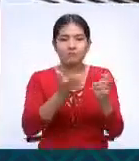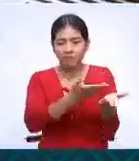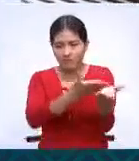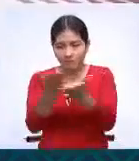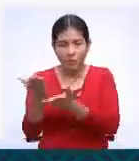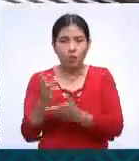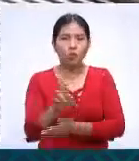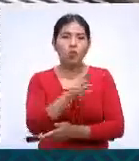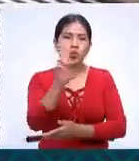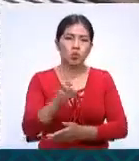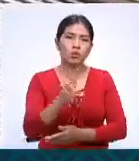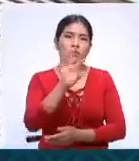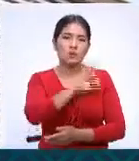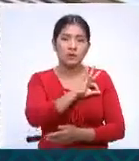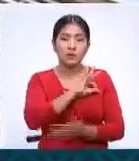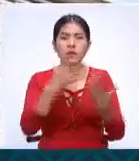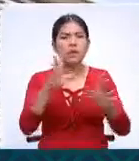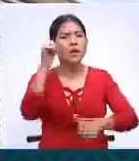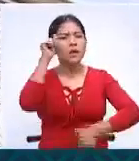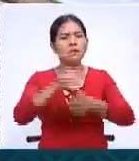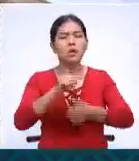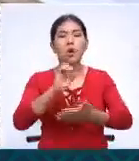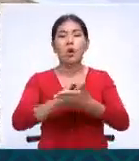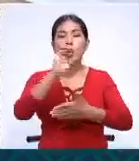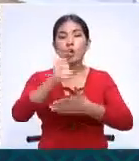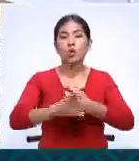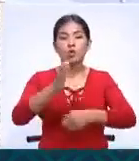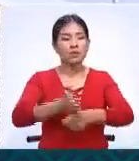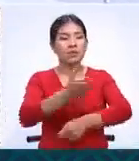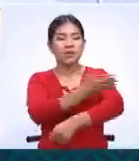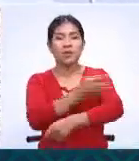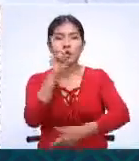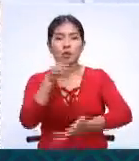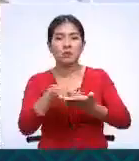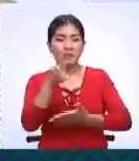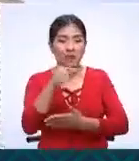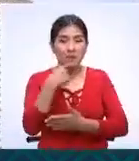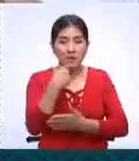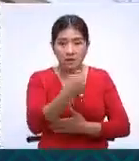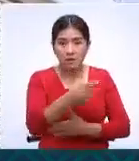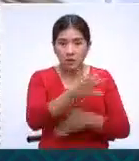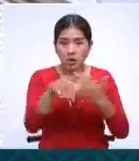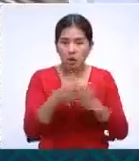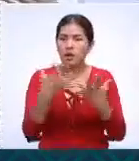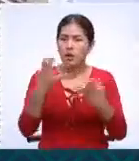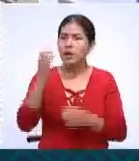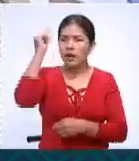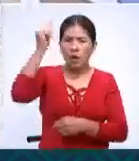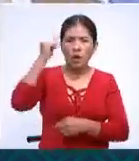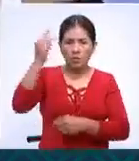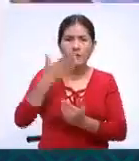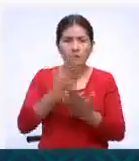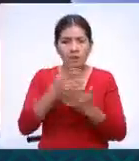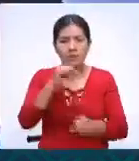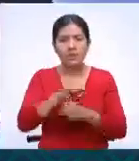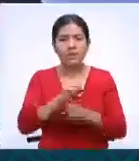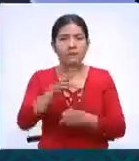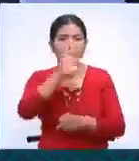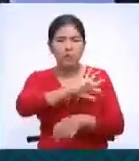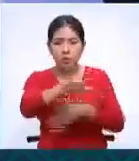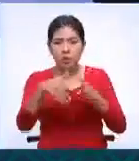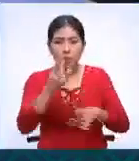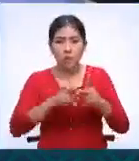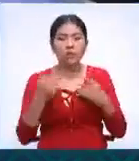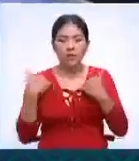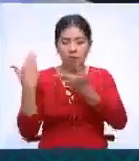ustedes. Ustedes dijeron en octubre del 2020, queremos un gobierno del pueblo y para el pueblo. Y aquí está